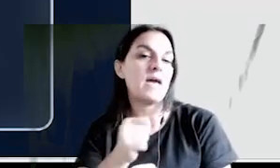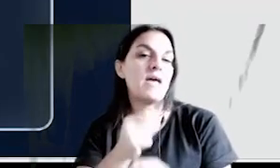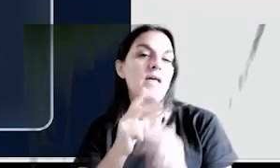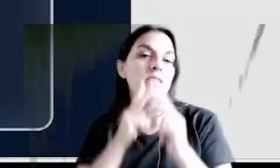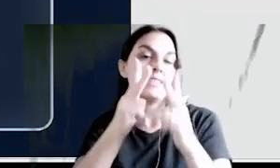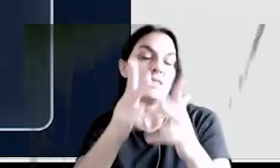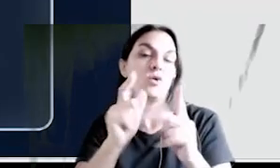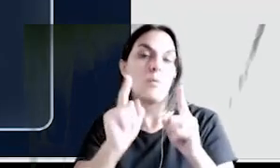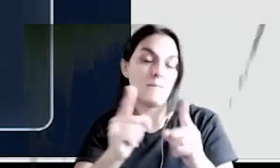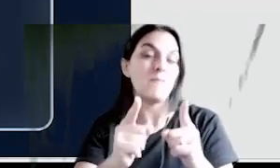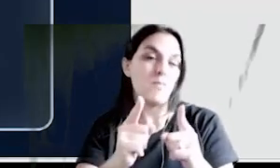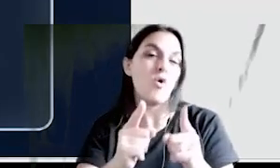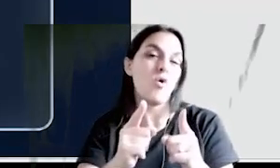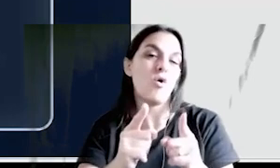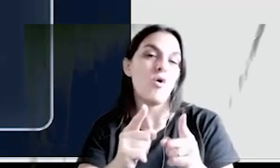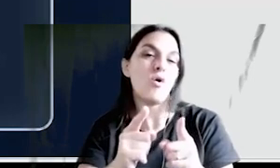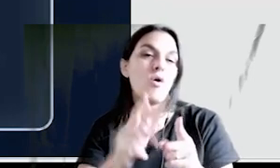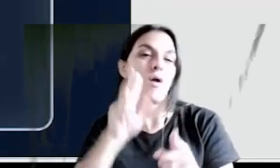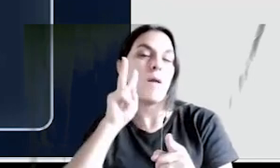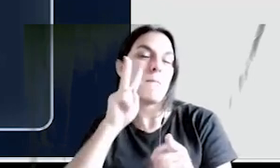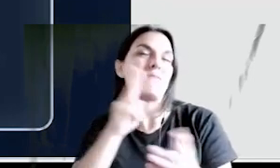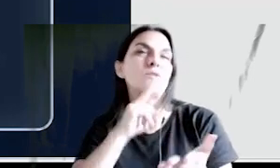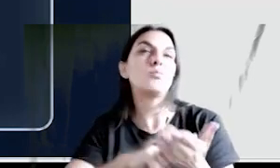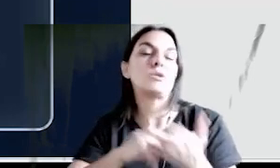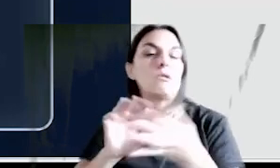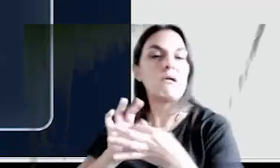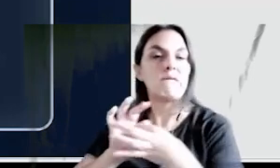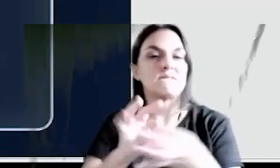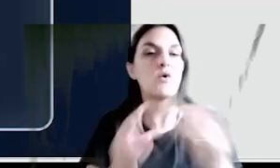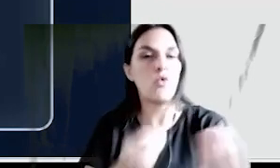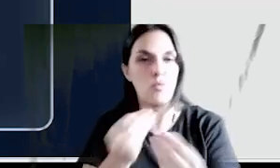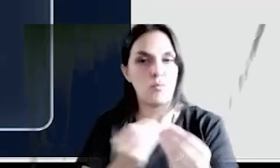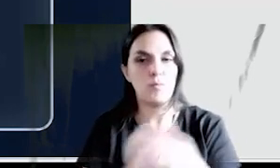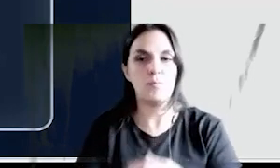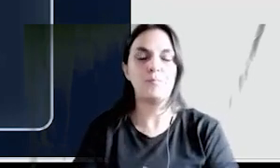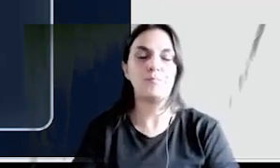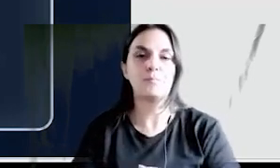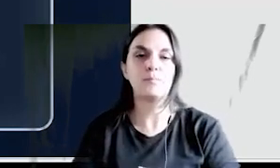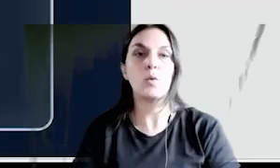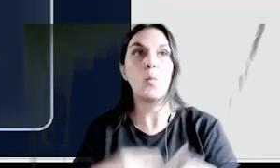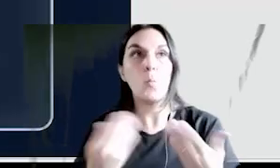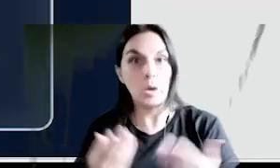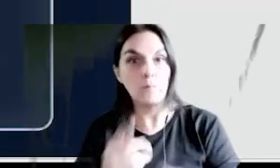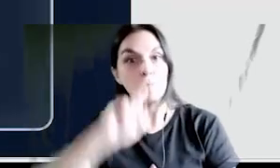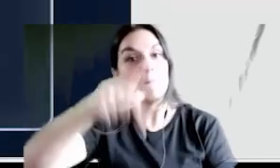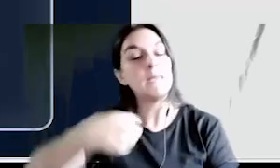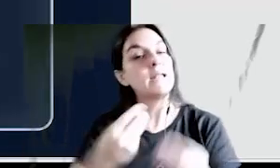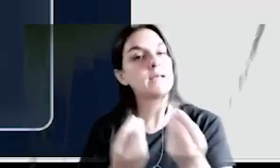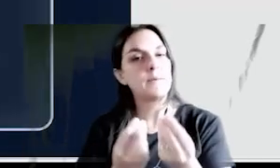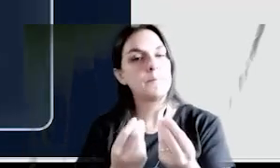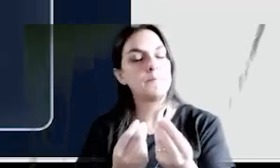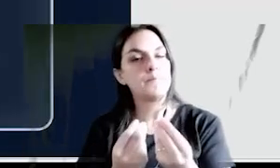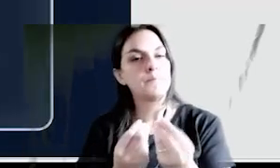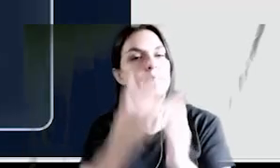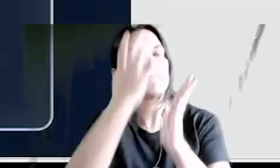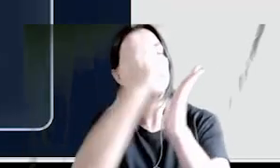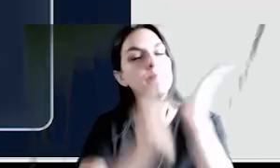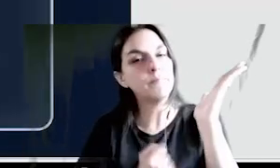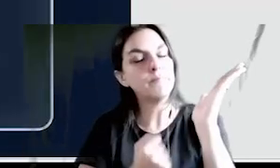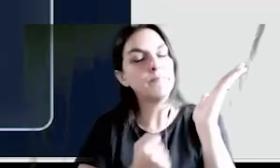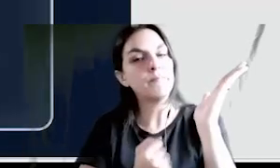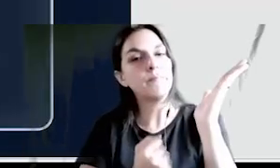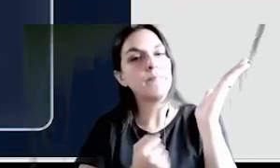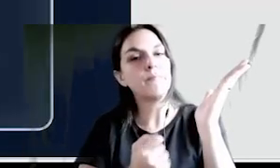ecuación para determinar lo que es el impuesto, y acá podemos empezar a agregar algunas deducciones que tienen que ver,